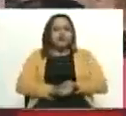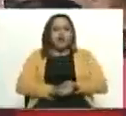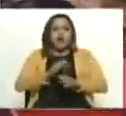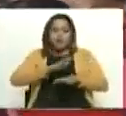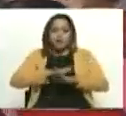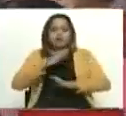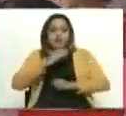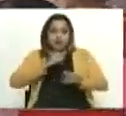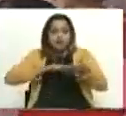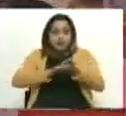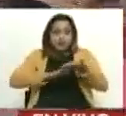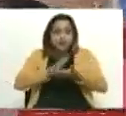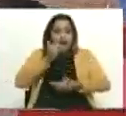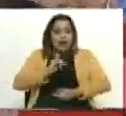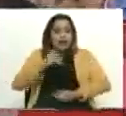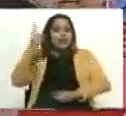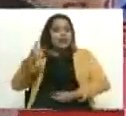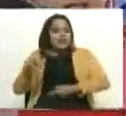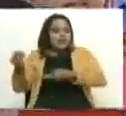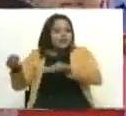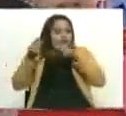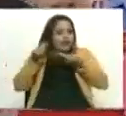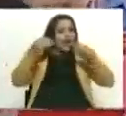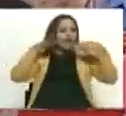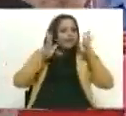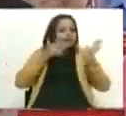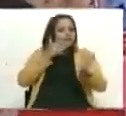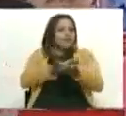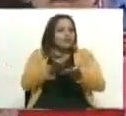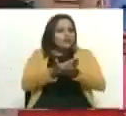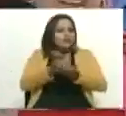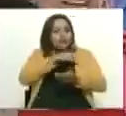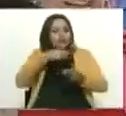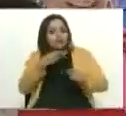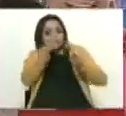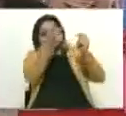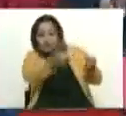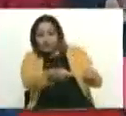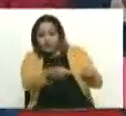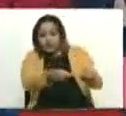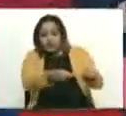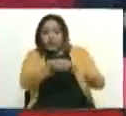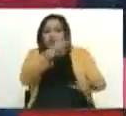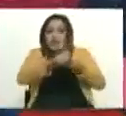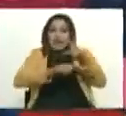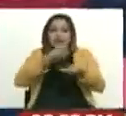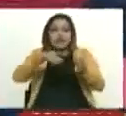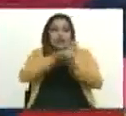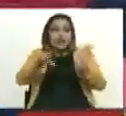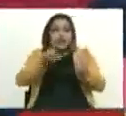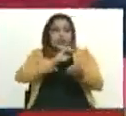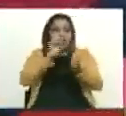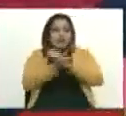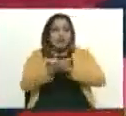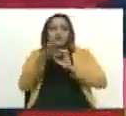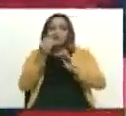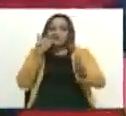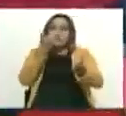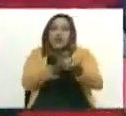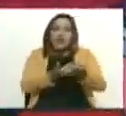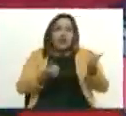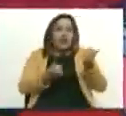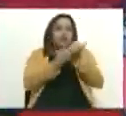tenemos, pero tenemos que ser escuchados, para poder presentárselas y que se vayan a transformar en leyes. De verdad que muchas gracias por este